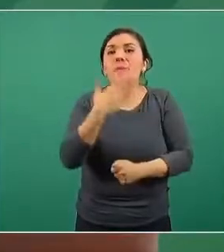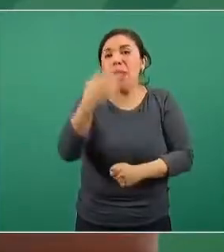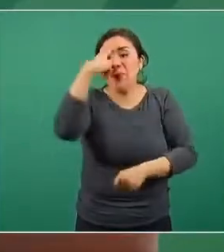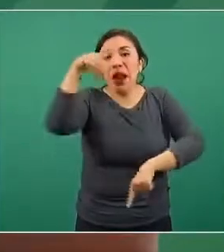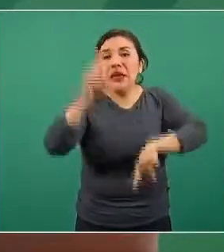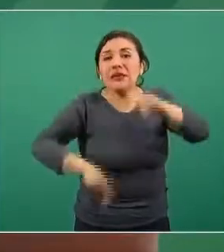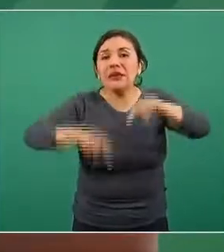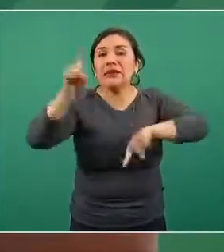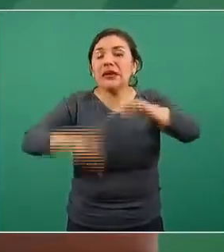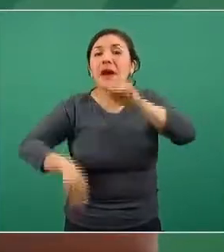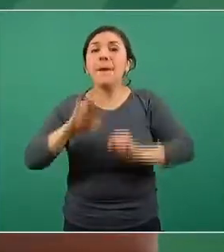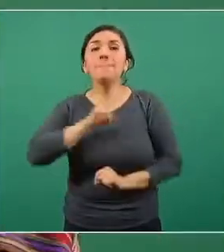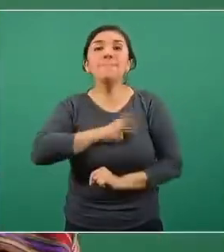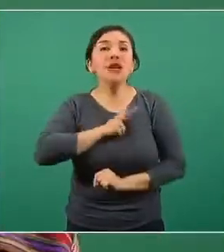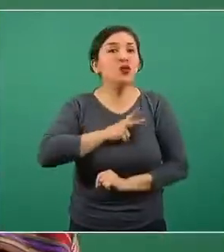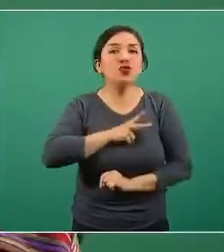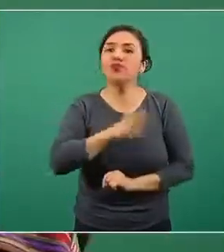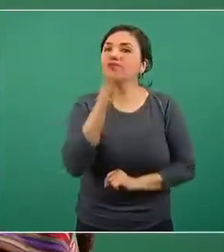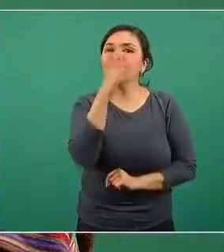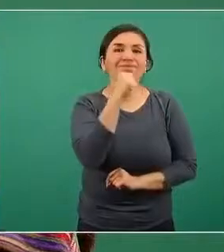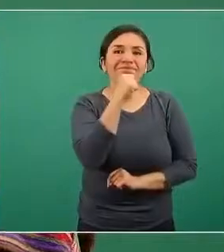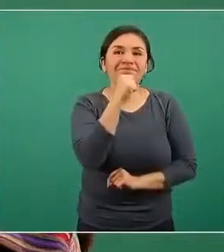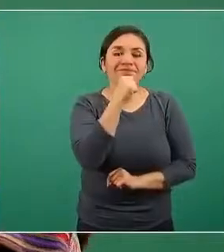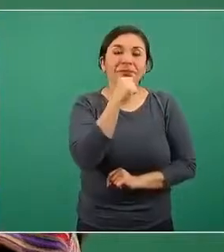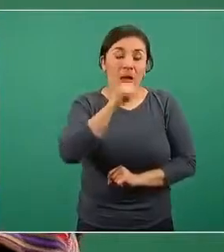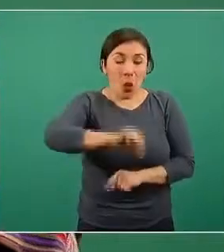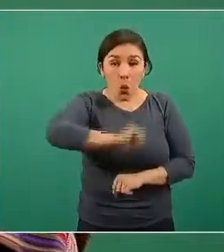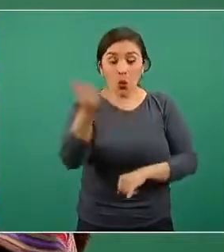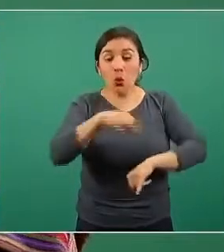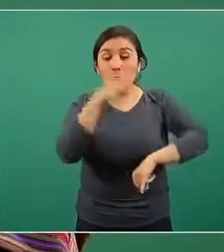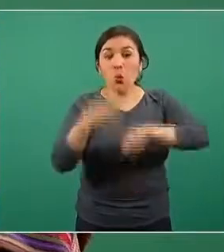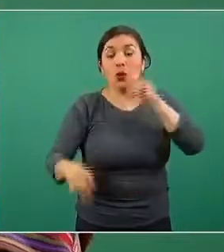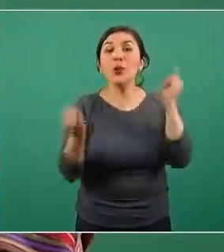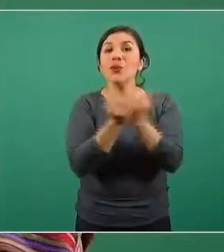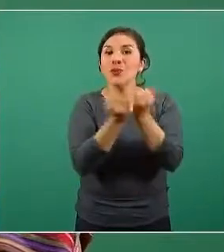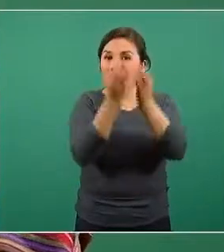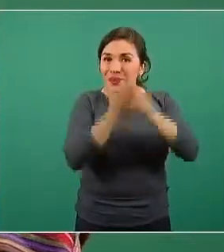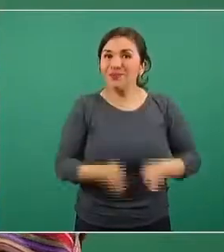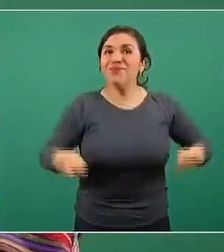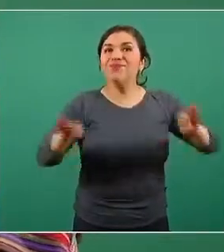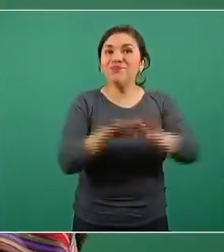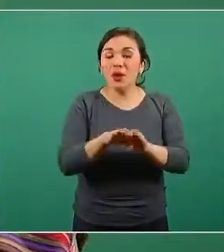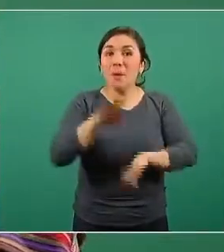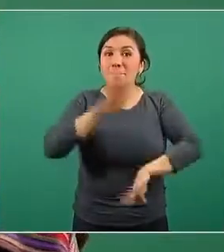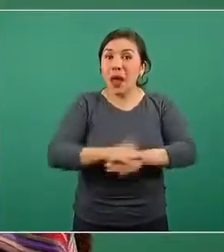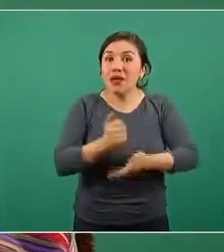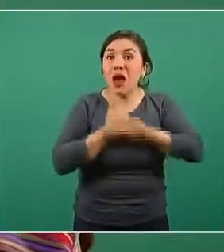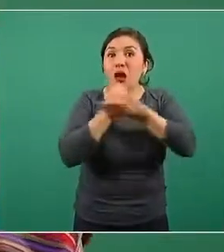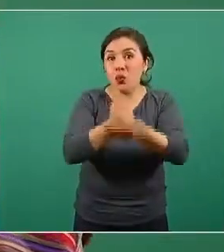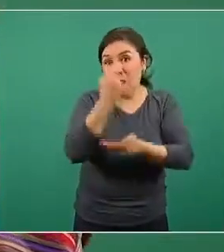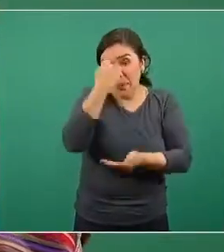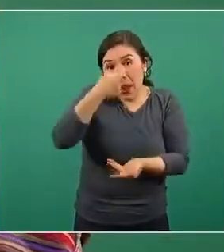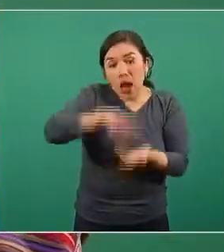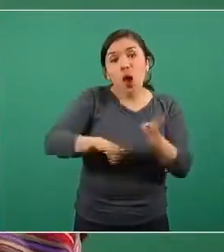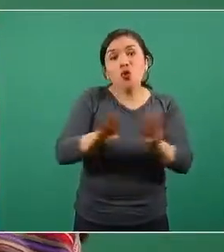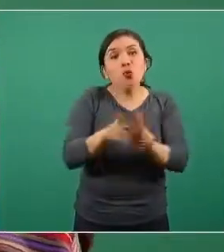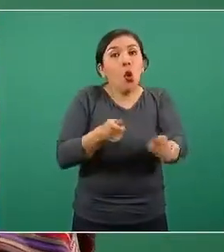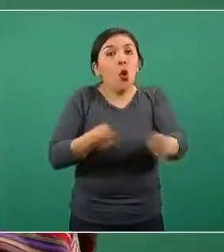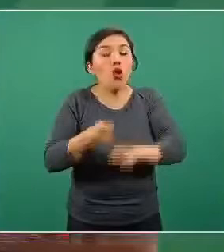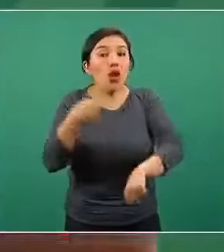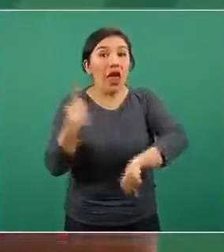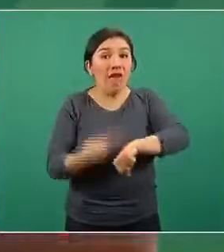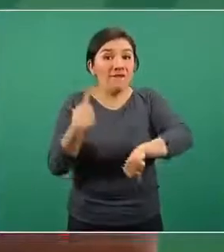inactivar al SARS-CoV-2 y a otros virus. Y la última, que también es importante y nos ayuda dentro de control de